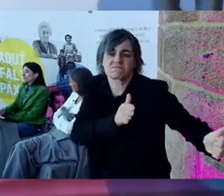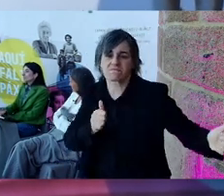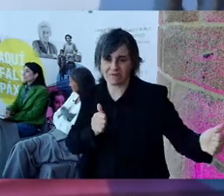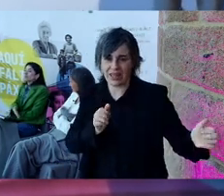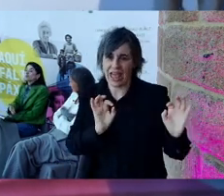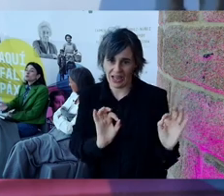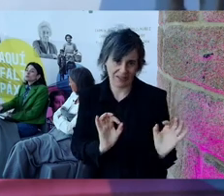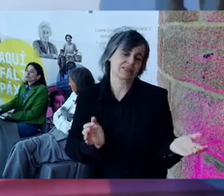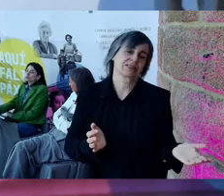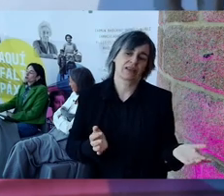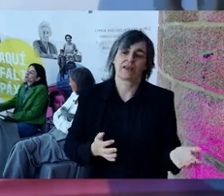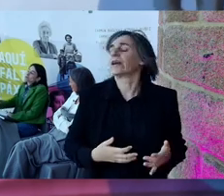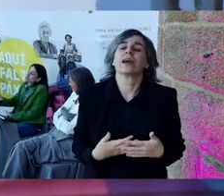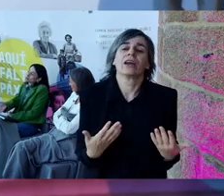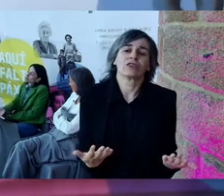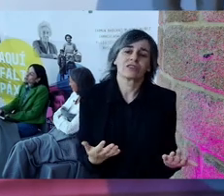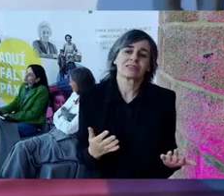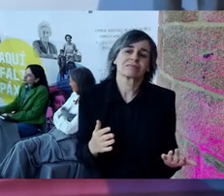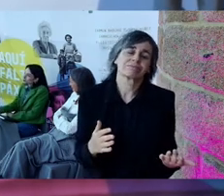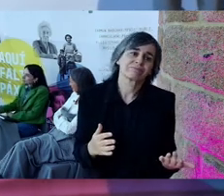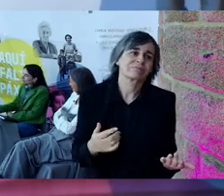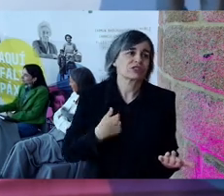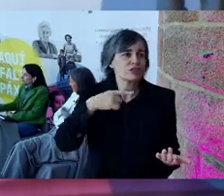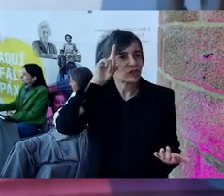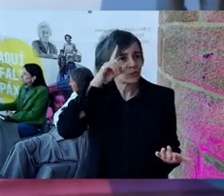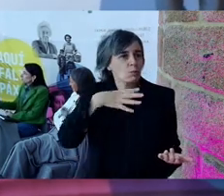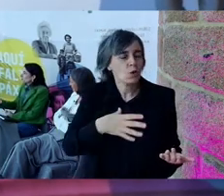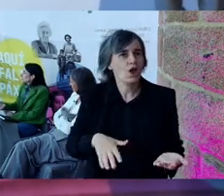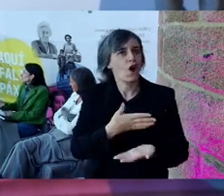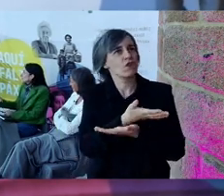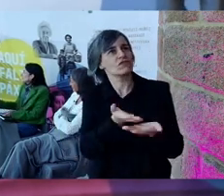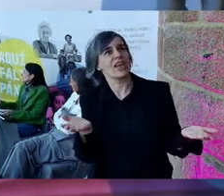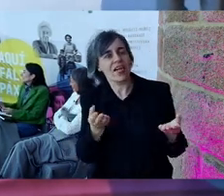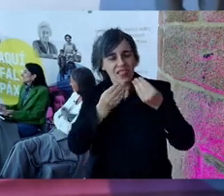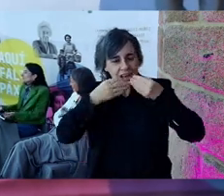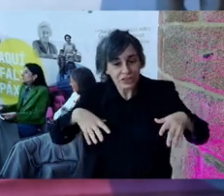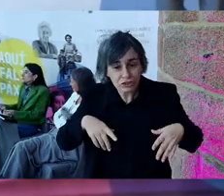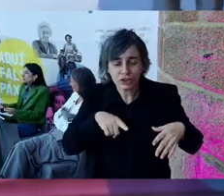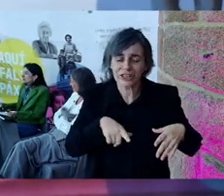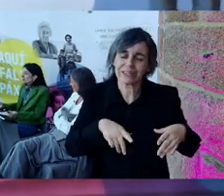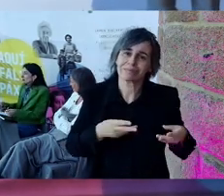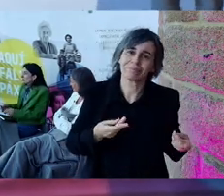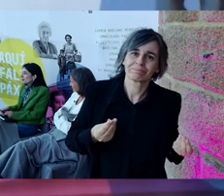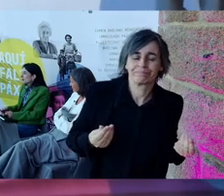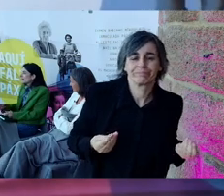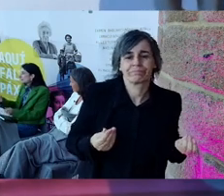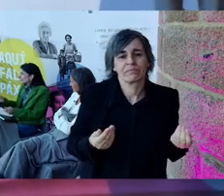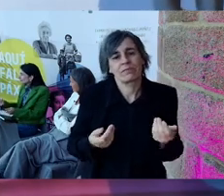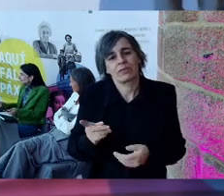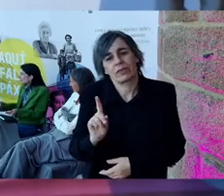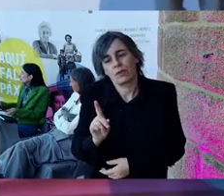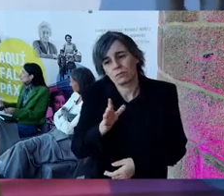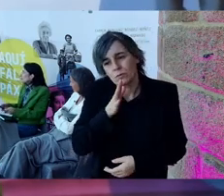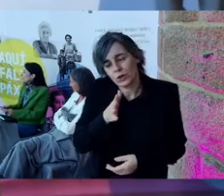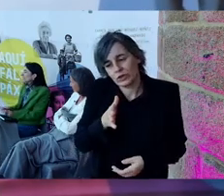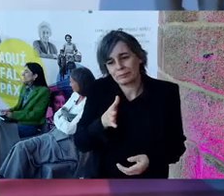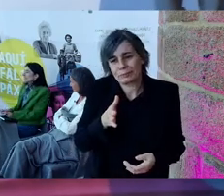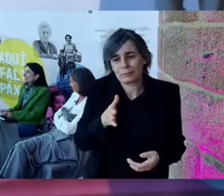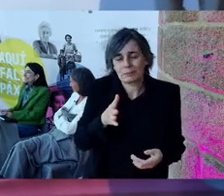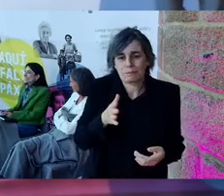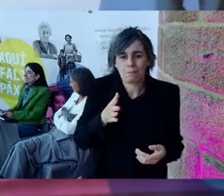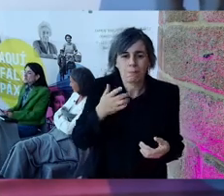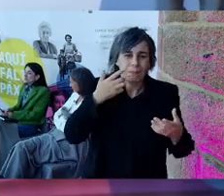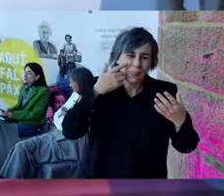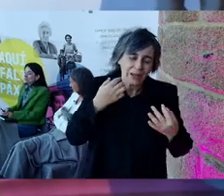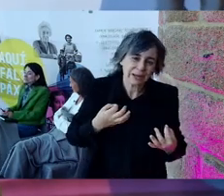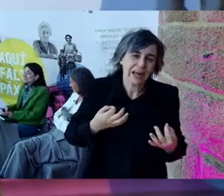Y en este sentido, ¿hasta qué punto nos podemos creer todo lo que nos cuentan las crónicas? Pues desde esta perspectiva